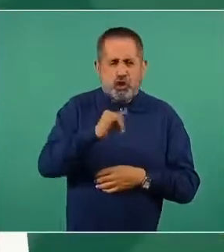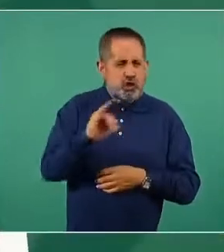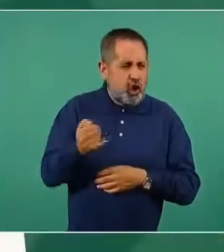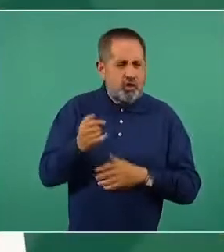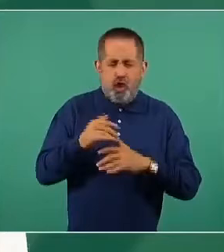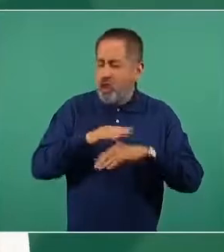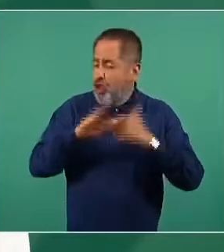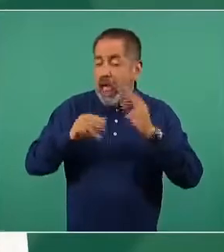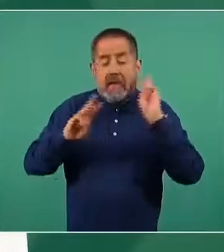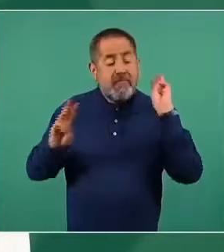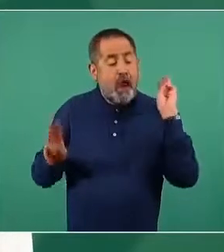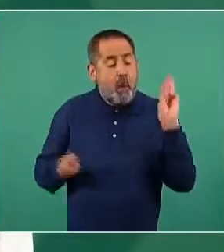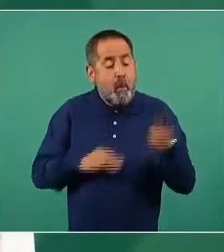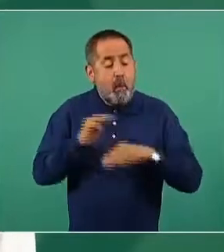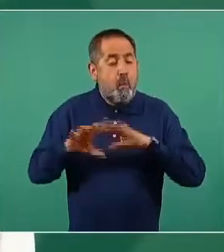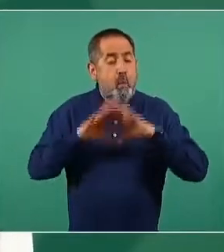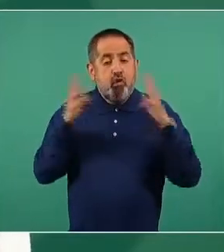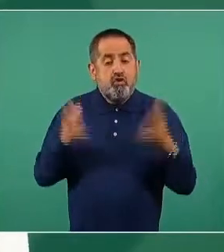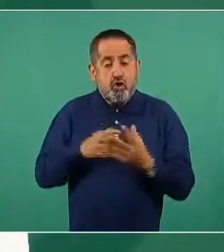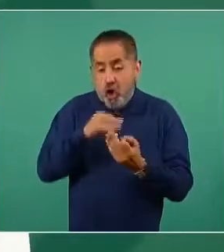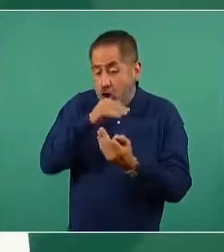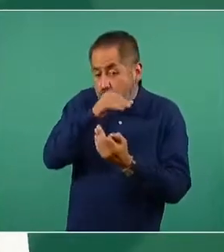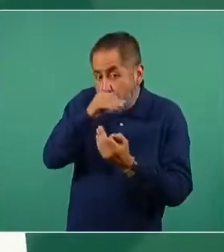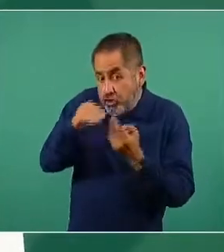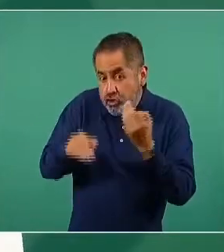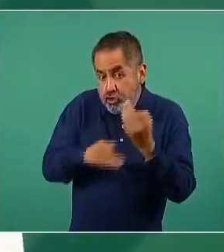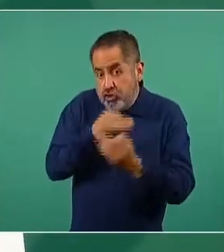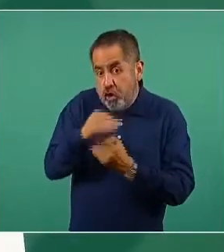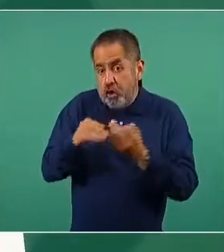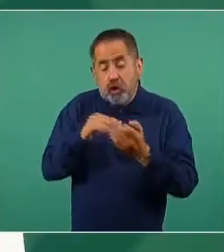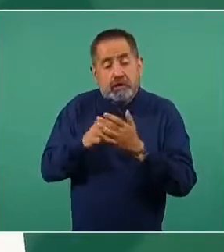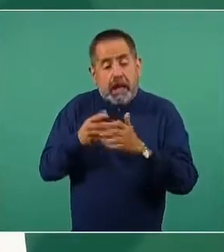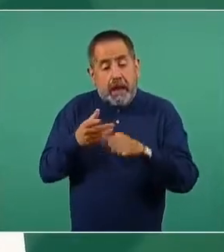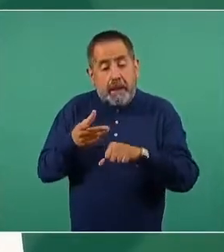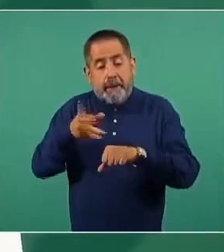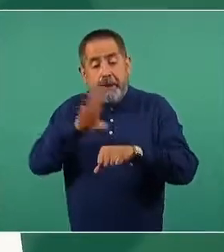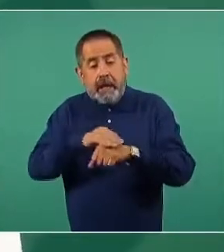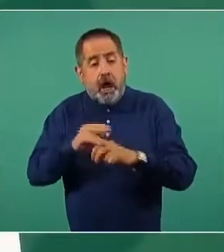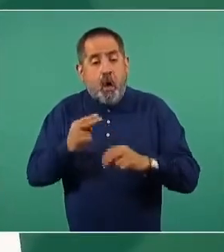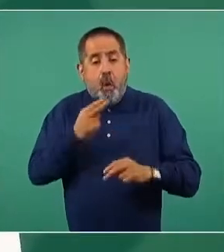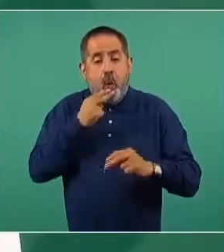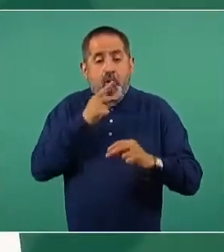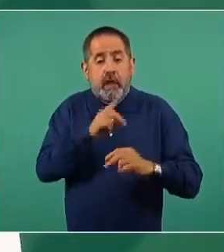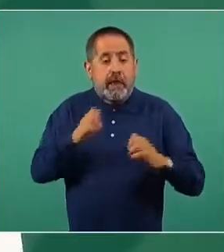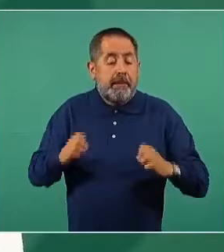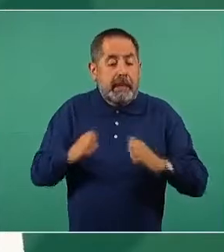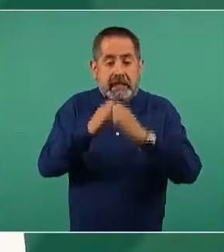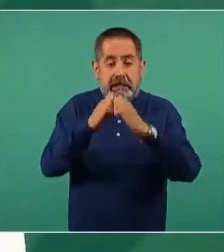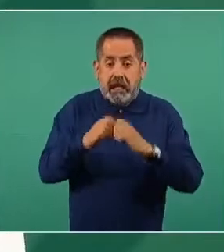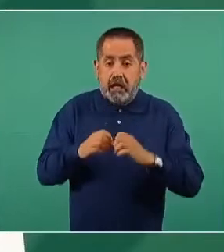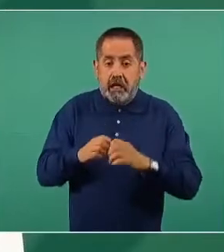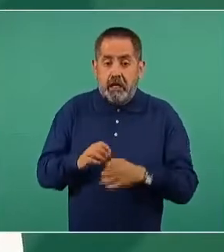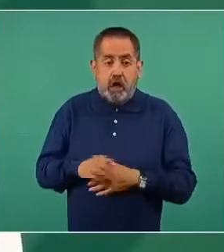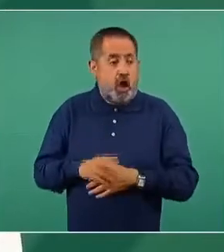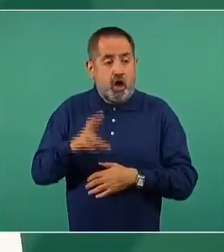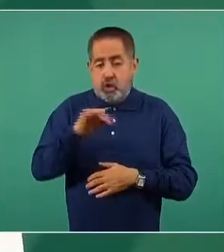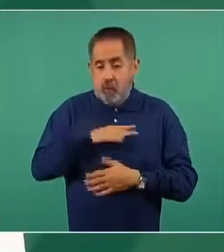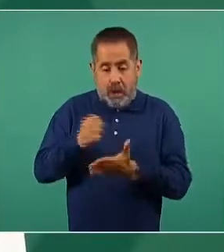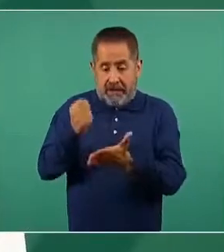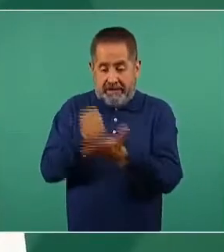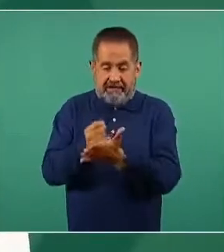Johnson, en el mundo entero están en un proceso de autorización de uso de emergencias. No son